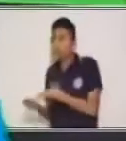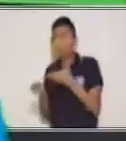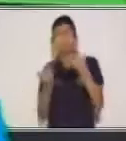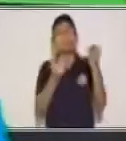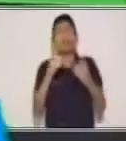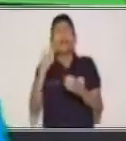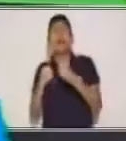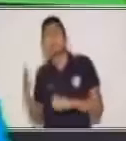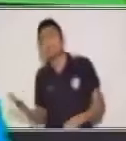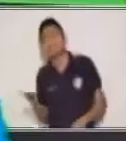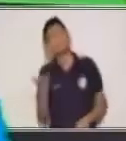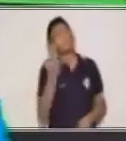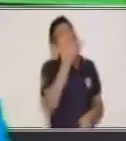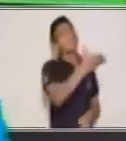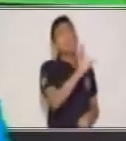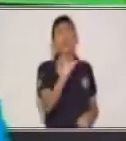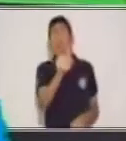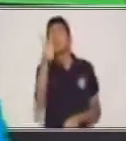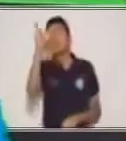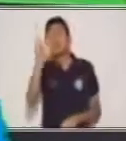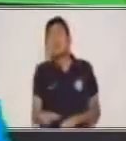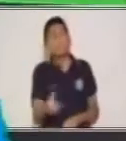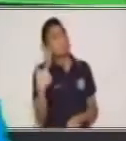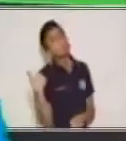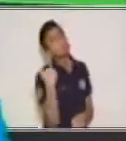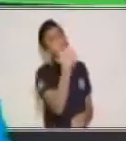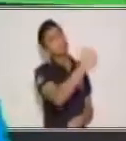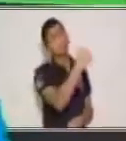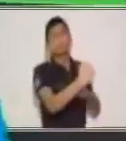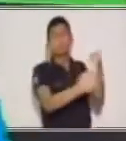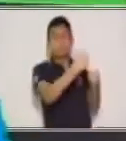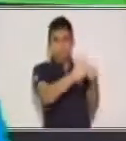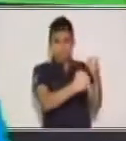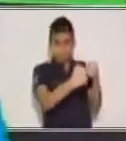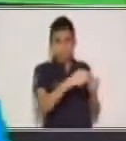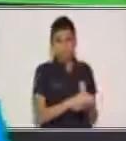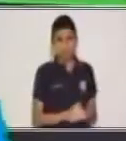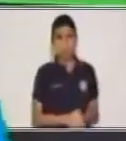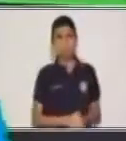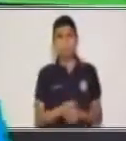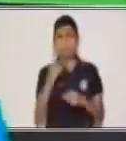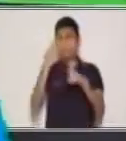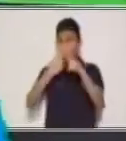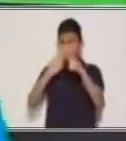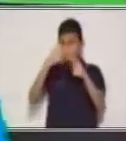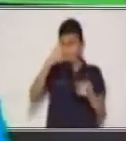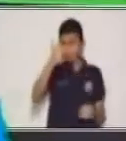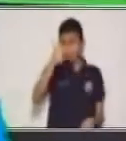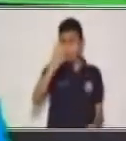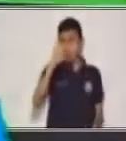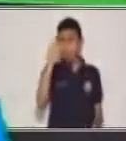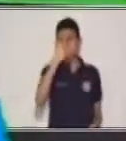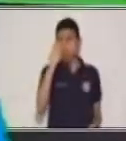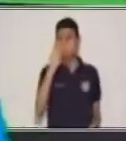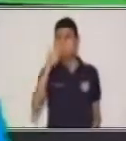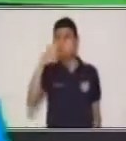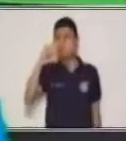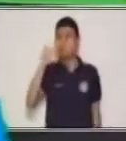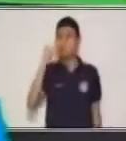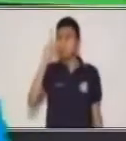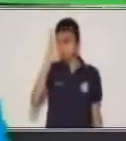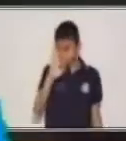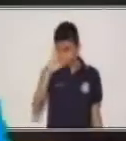se realizara, ¿ok? Bueno, ese es el tipo de sujeto causativo. Vamos a avanzar y